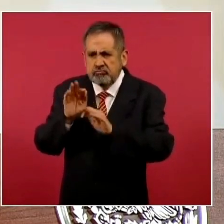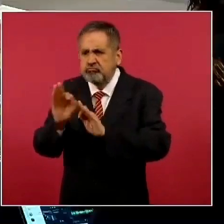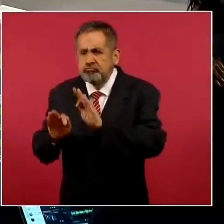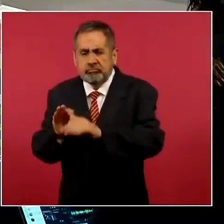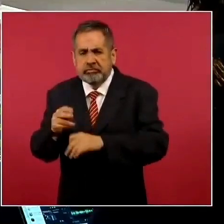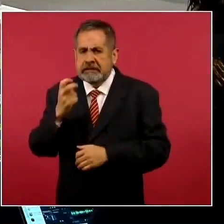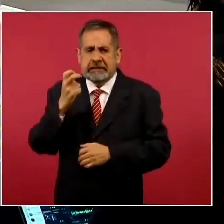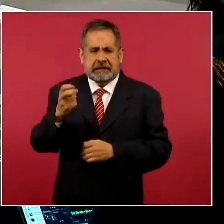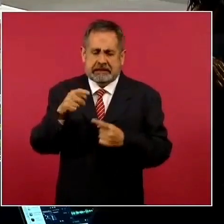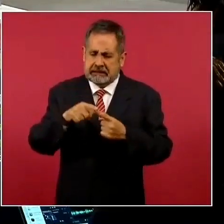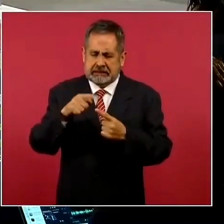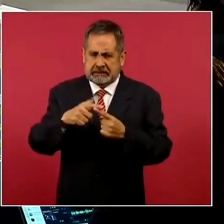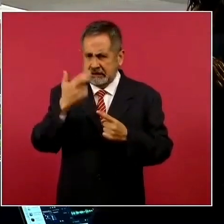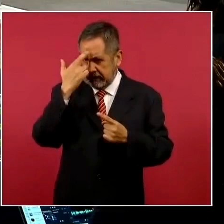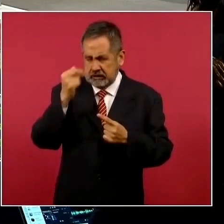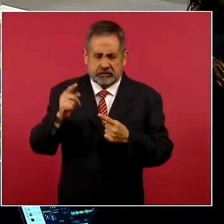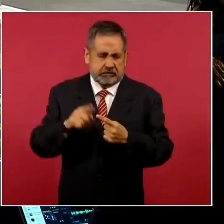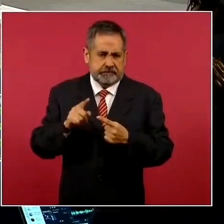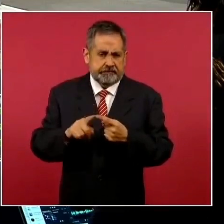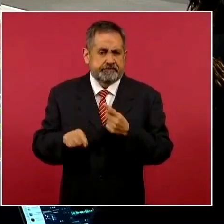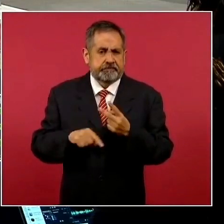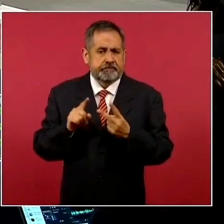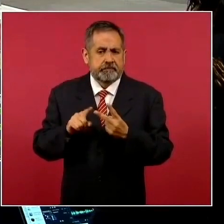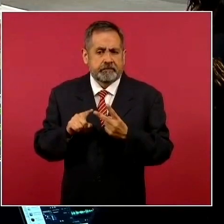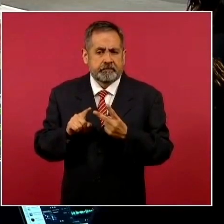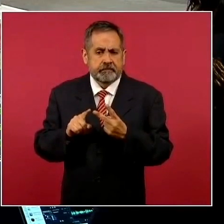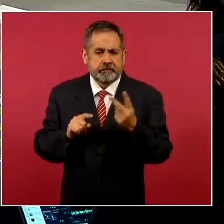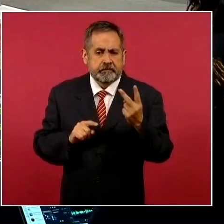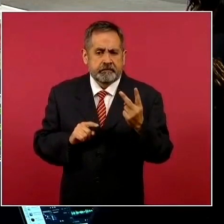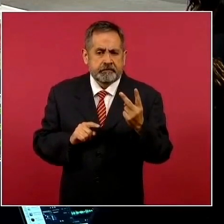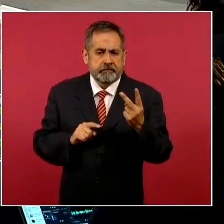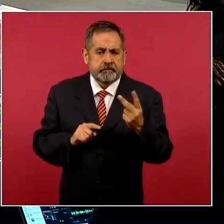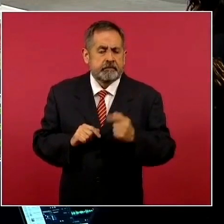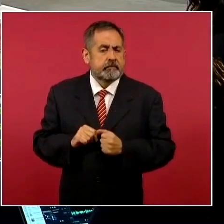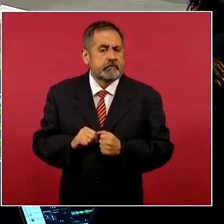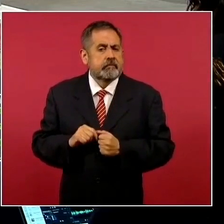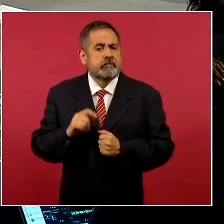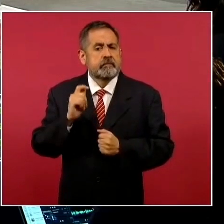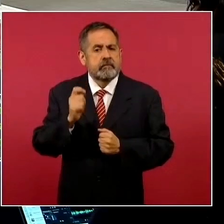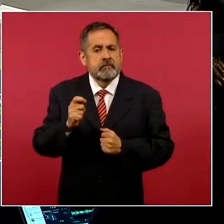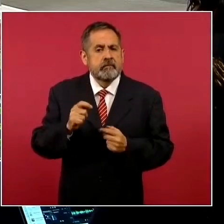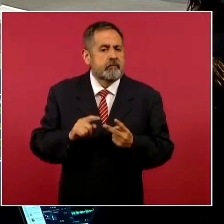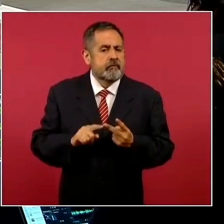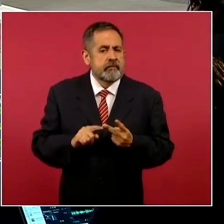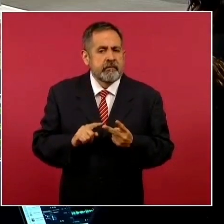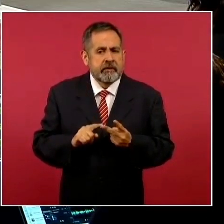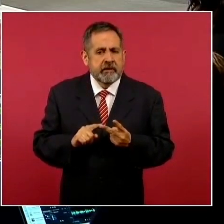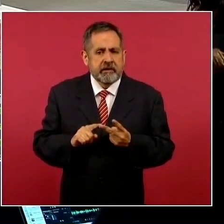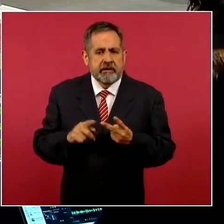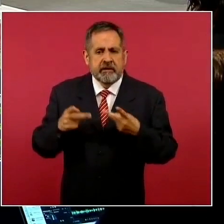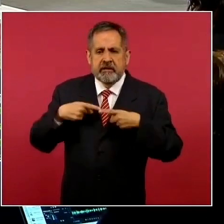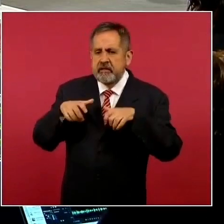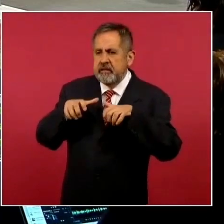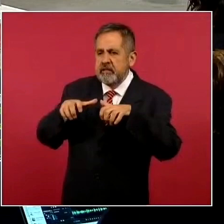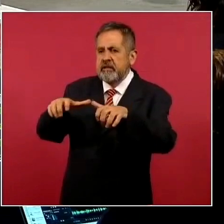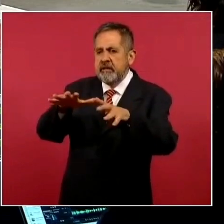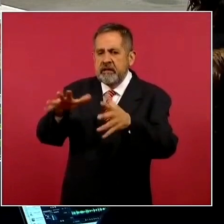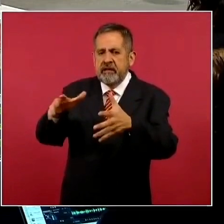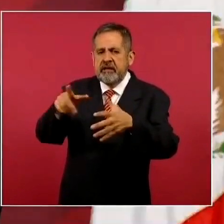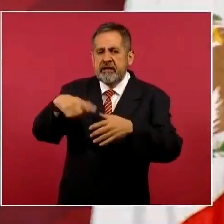Esa es una razón. Y la otra es que el pueblo no